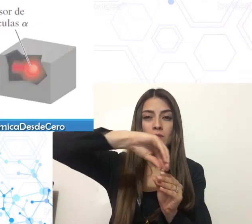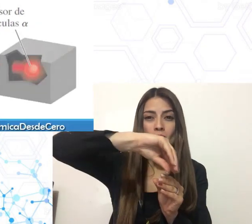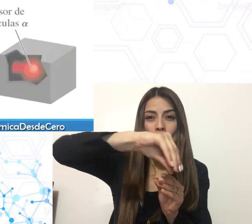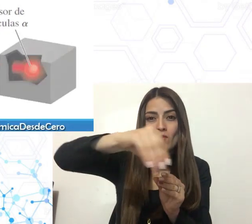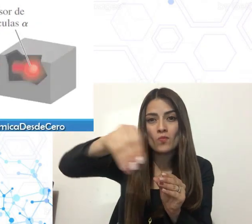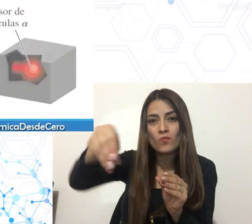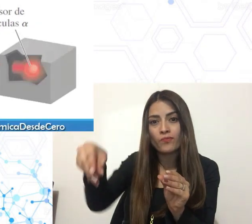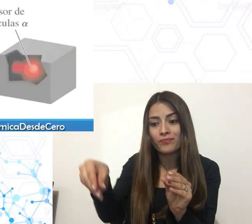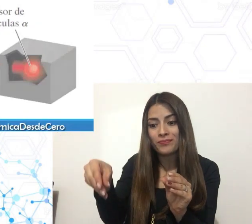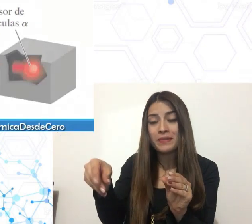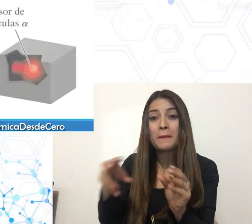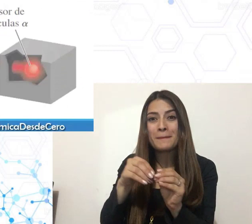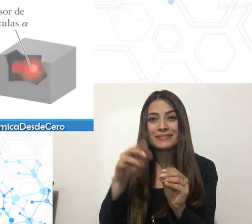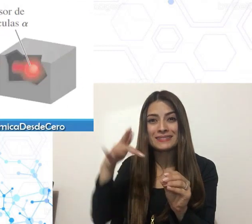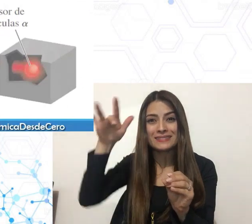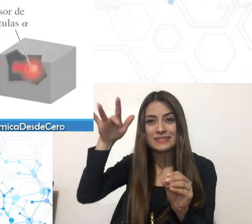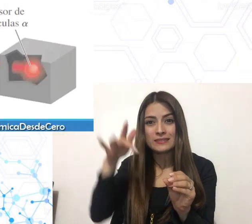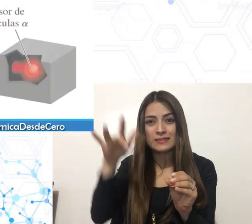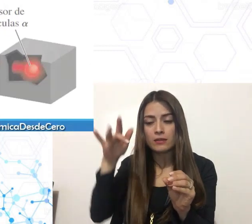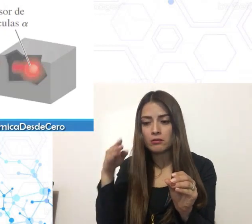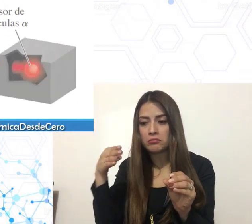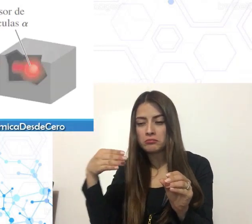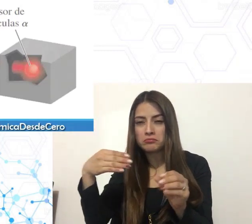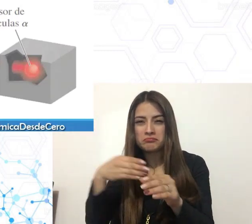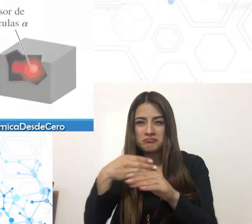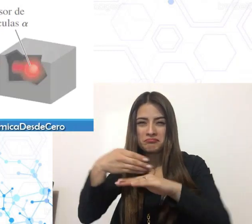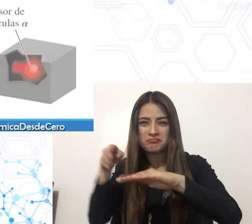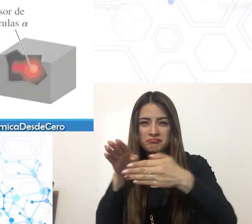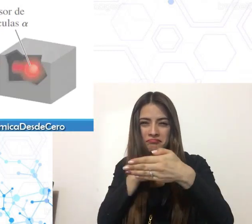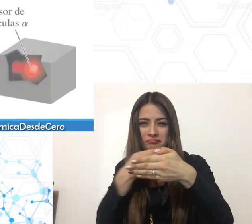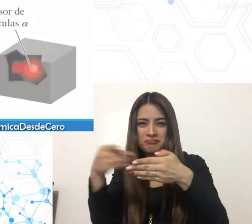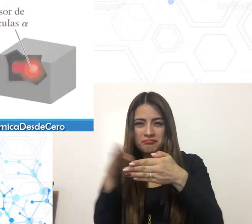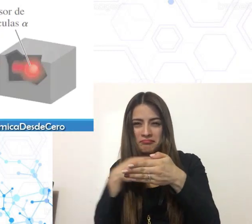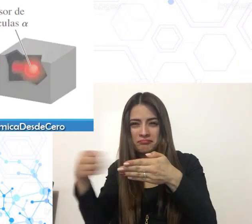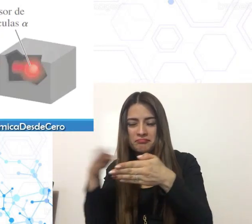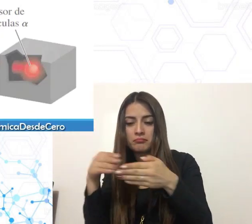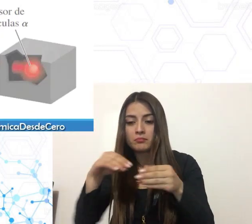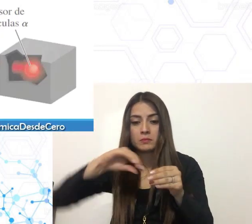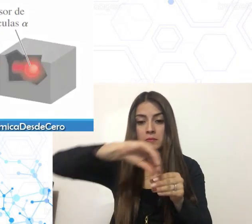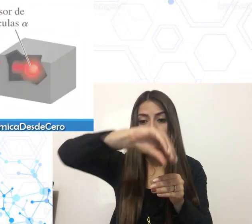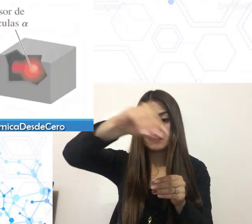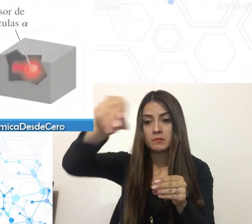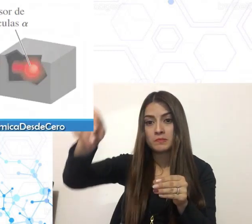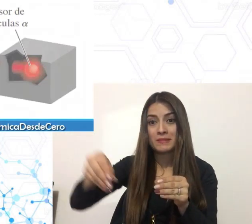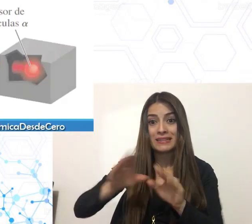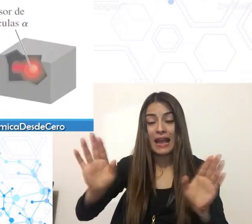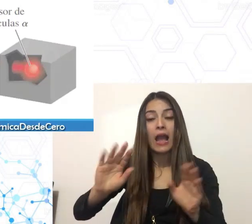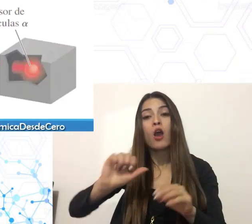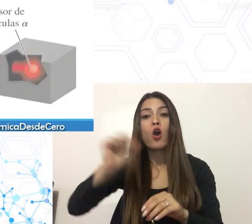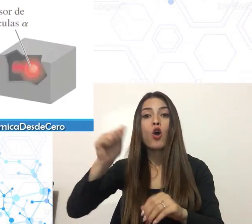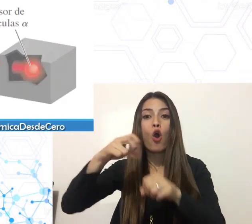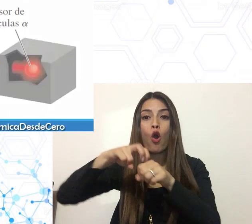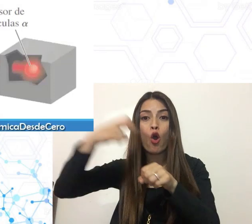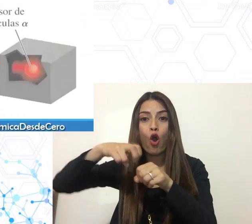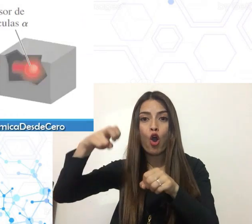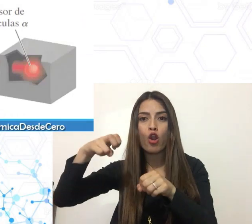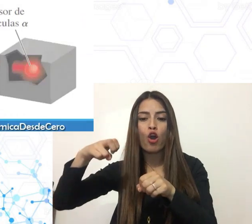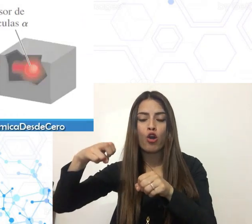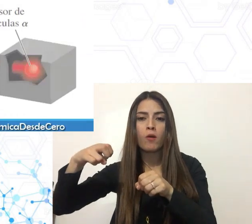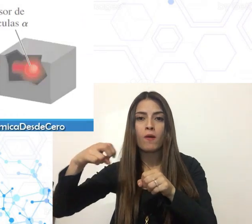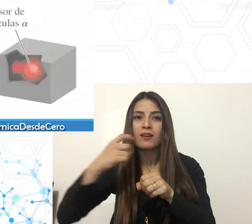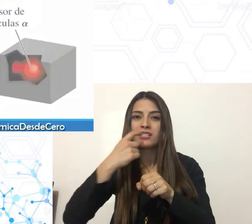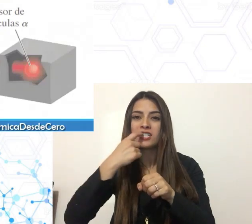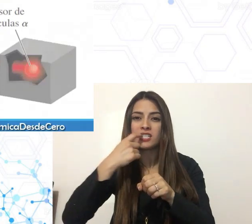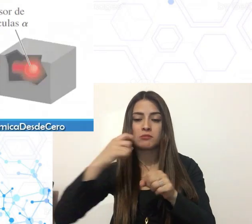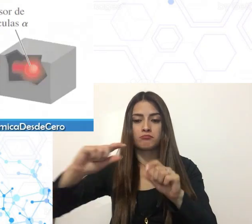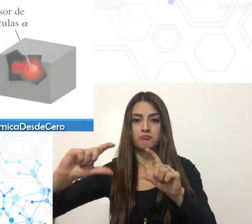emitían partículas alfa, logró observar que unas partículas atravesaban absolutamente la lámina, las